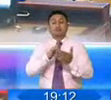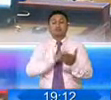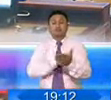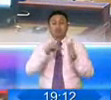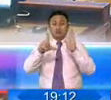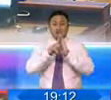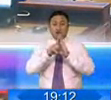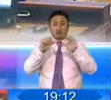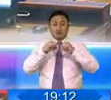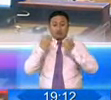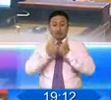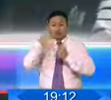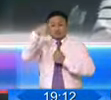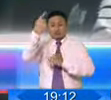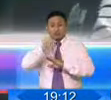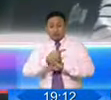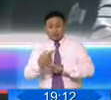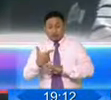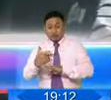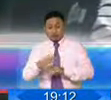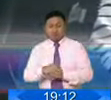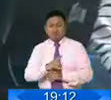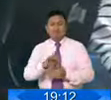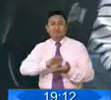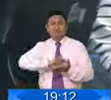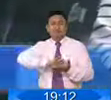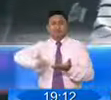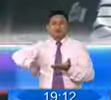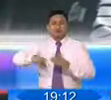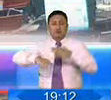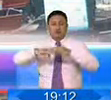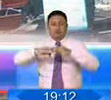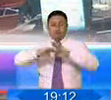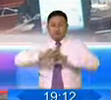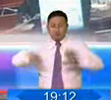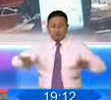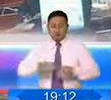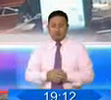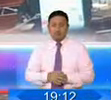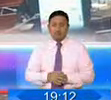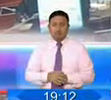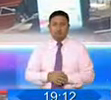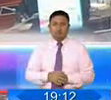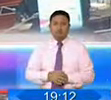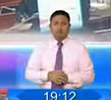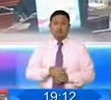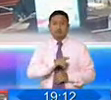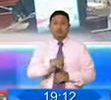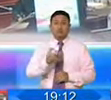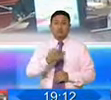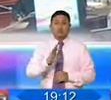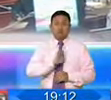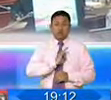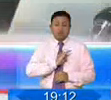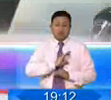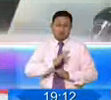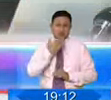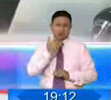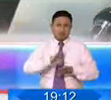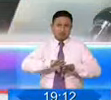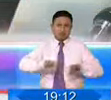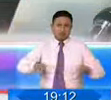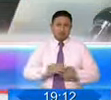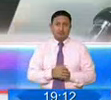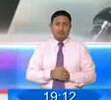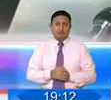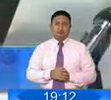a la Asamblea la próxima semana se incluye la eliminación del techo de la deuda. Dice que eso es lo técnicamente responsable. Lo que hay que hacer